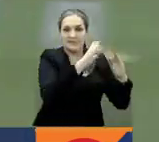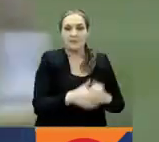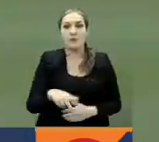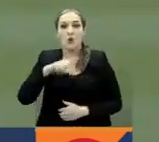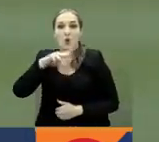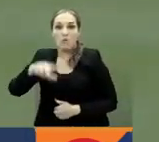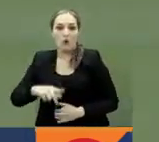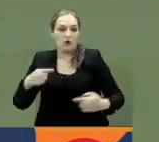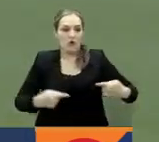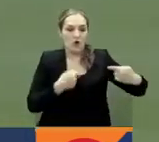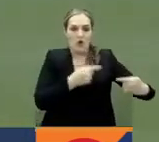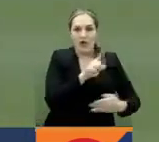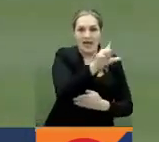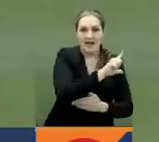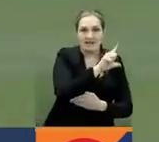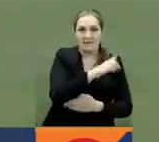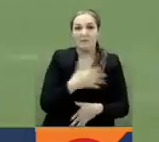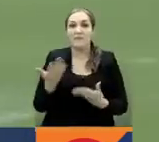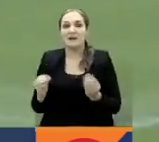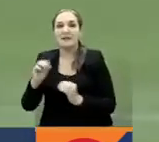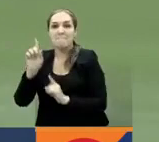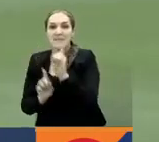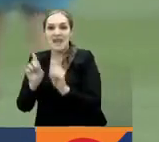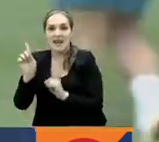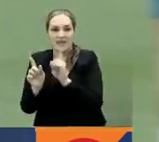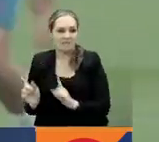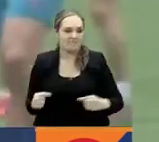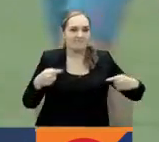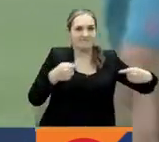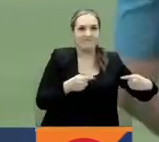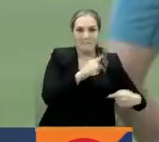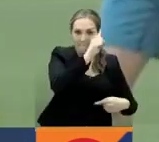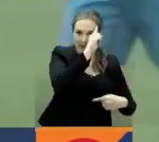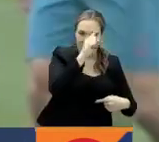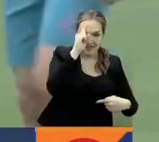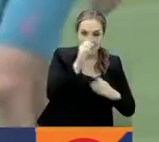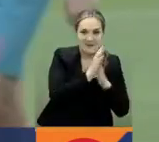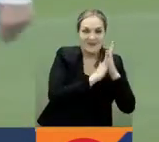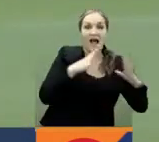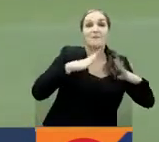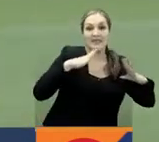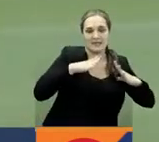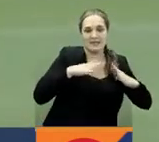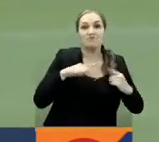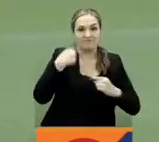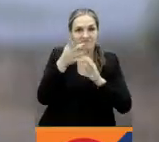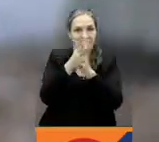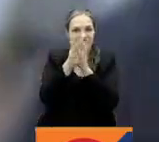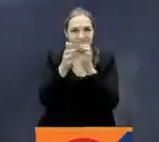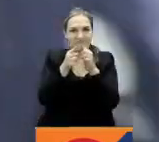Milán versus Atlético de Madrid serán los clásicos de la fecha. Detalles en la sección deportiva. Ya nos vemos.